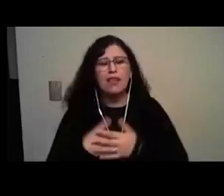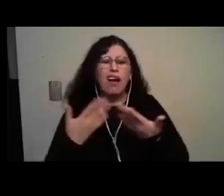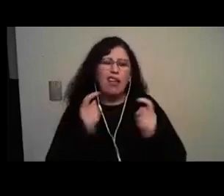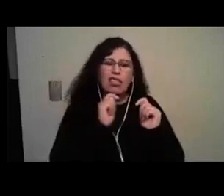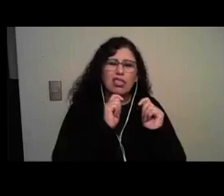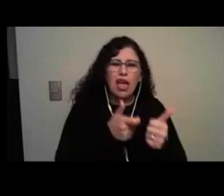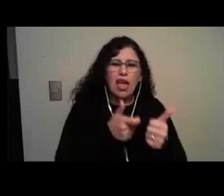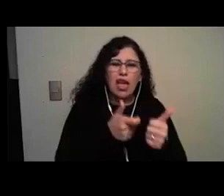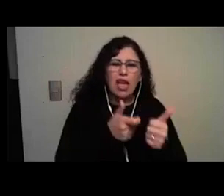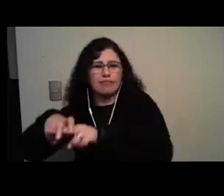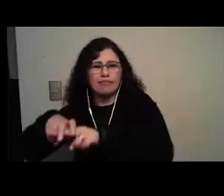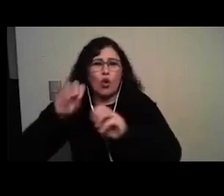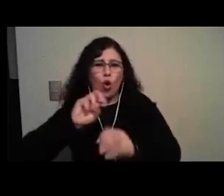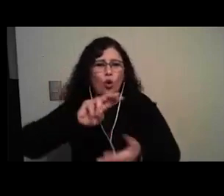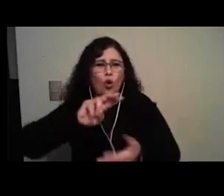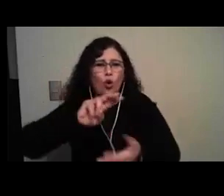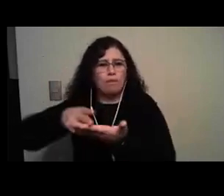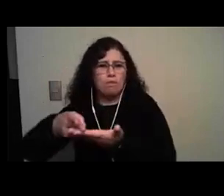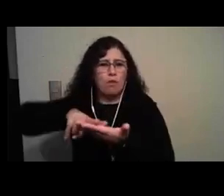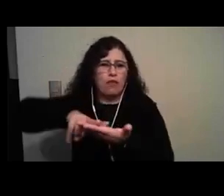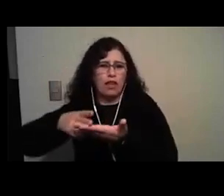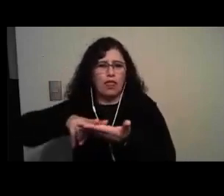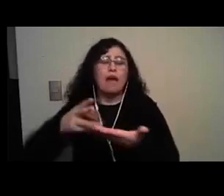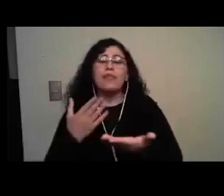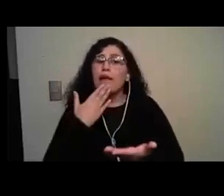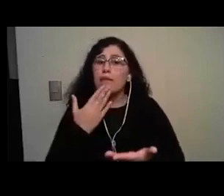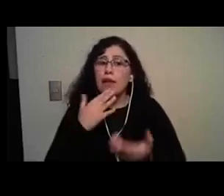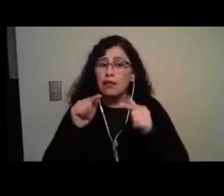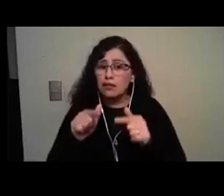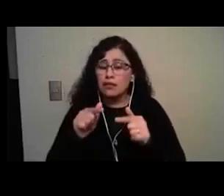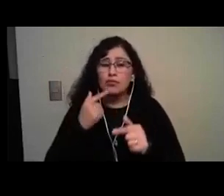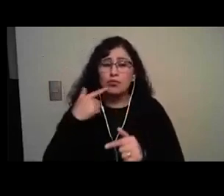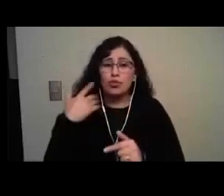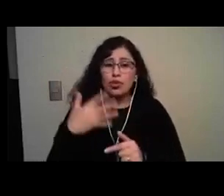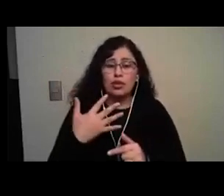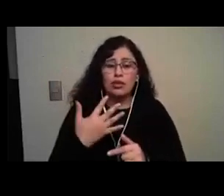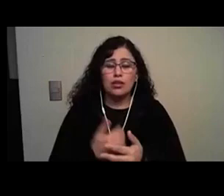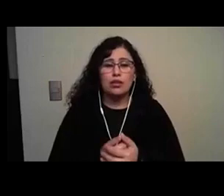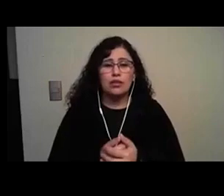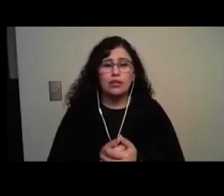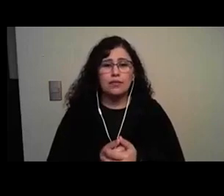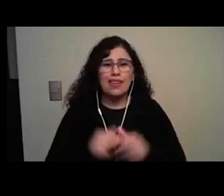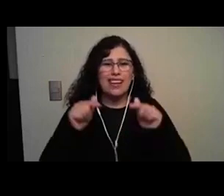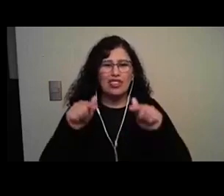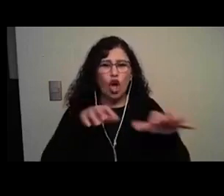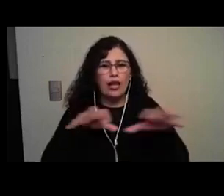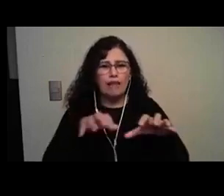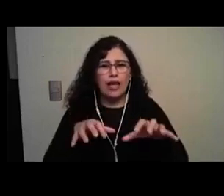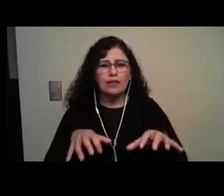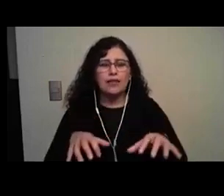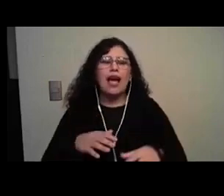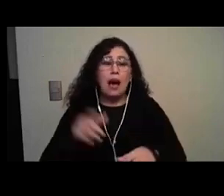de movilidad, ¿ya? Lo más importante dentro de esto es que sea una actividad segura, ¿ya?